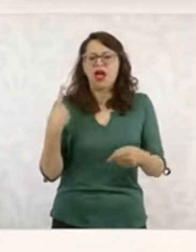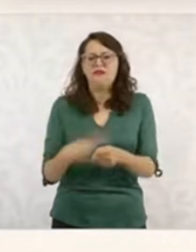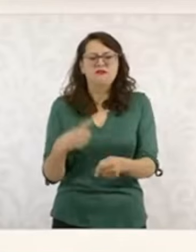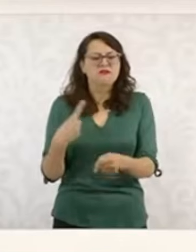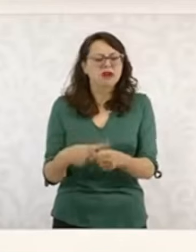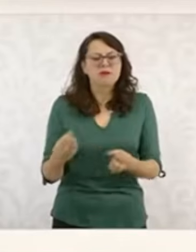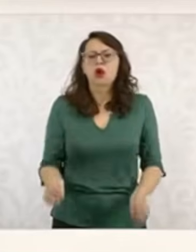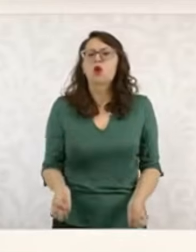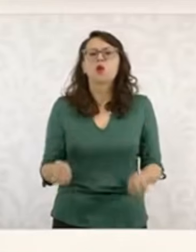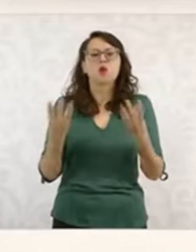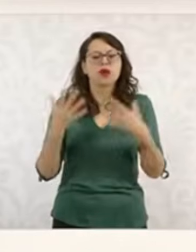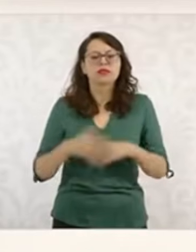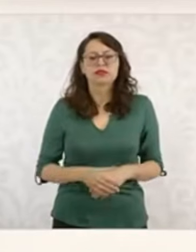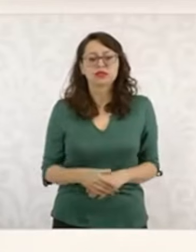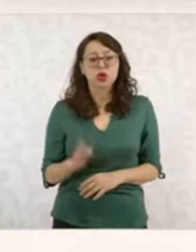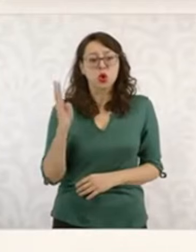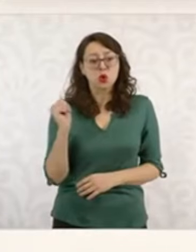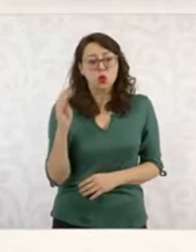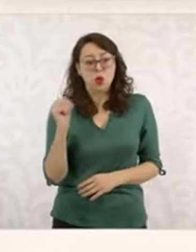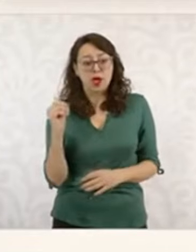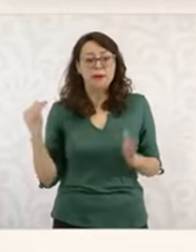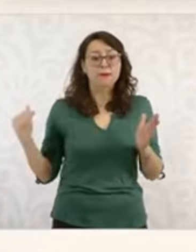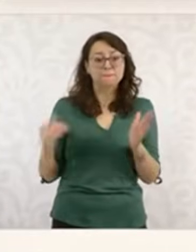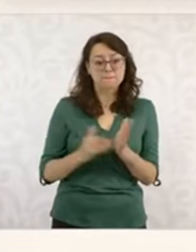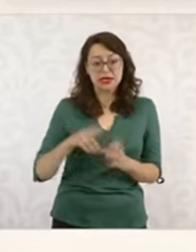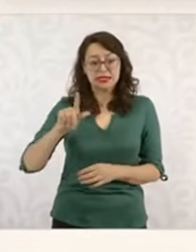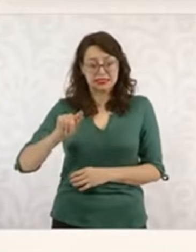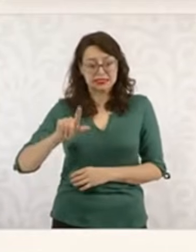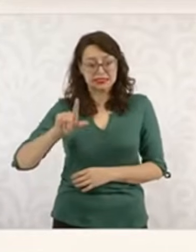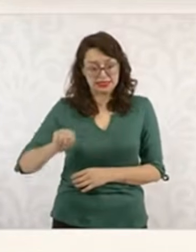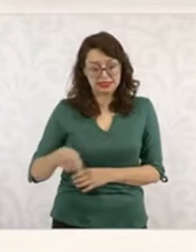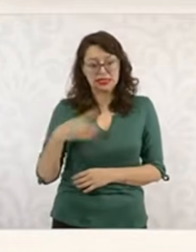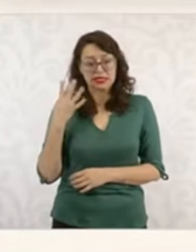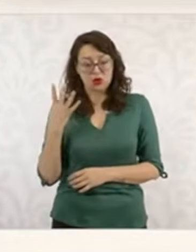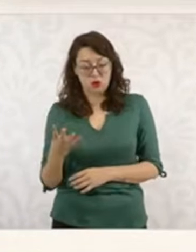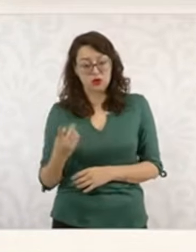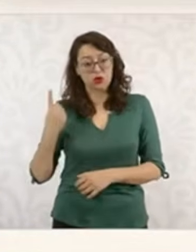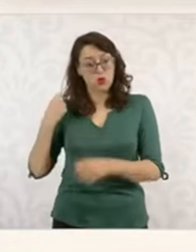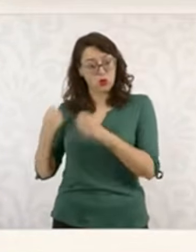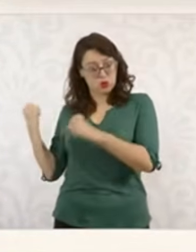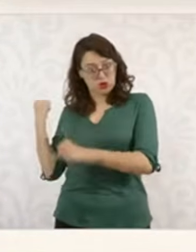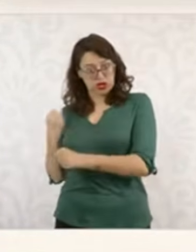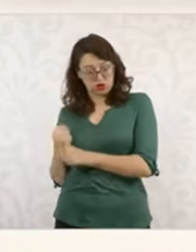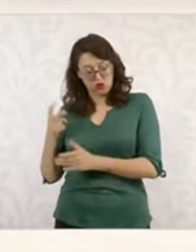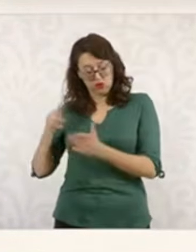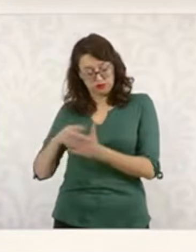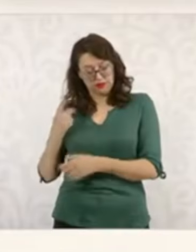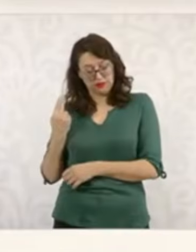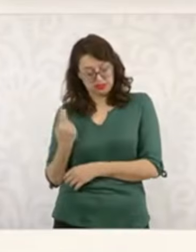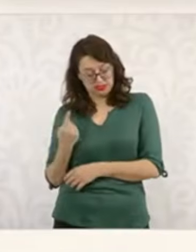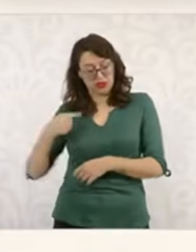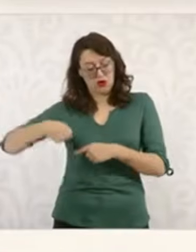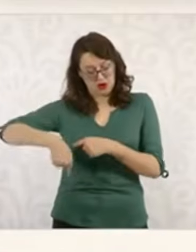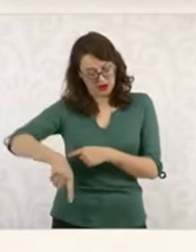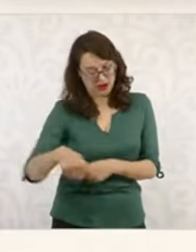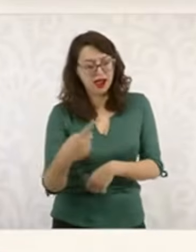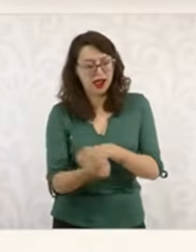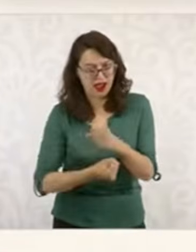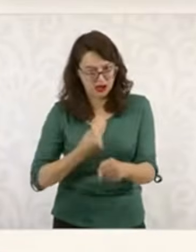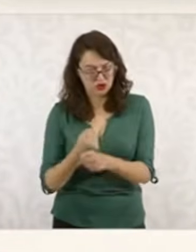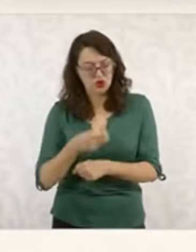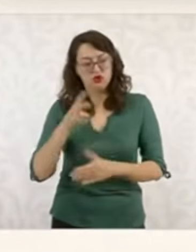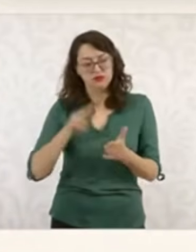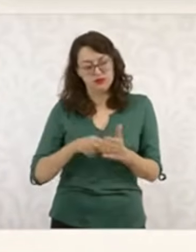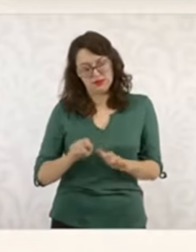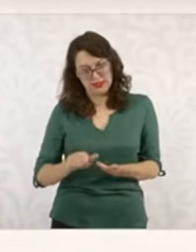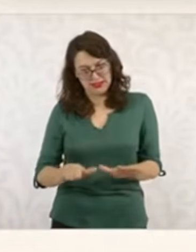9,074 casos totales de sarampión entre el 2025 y el 2026. ¿Qué quiere decir